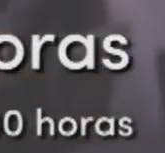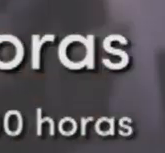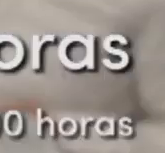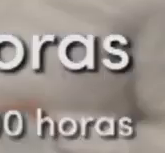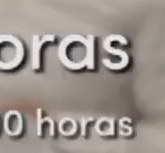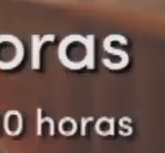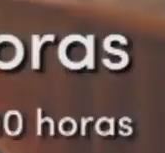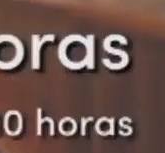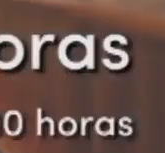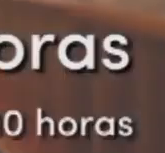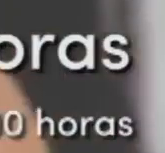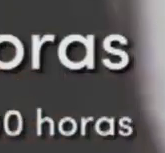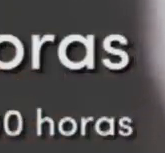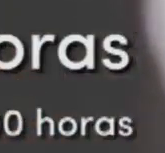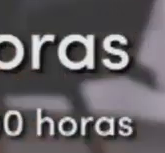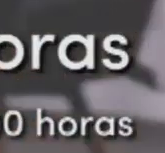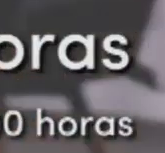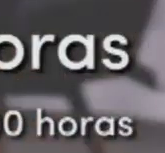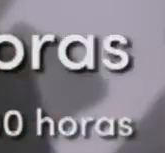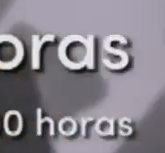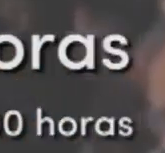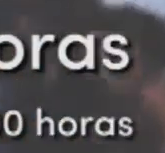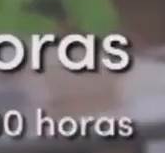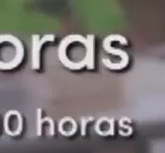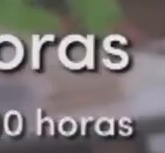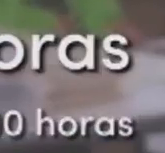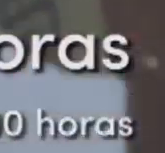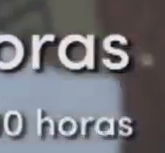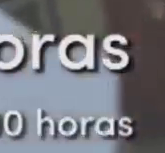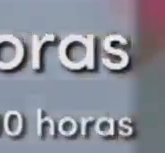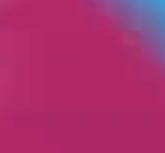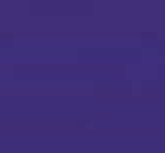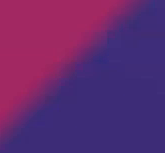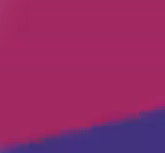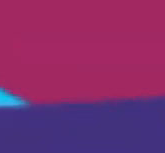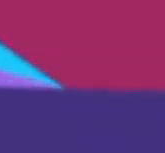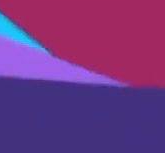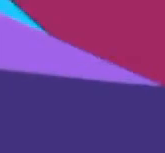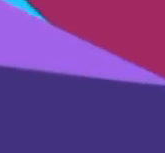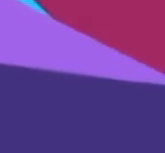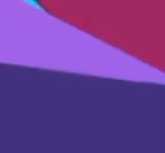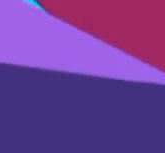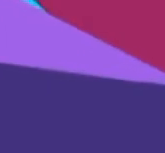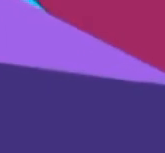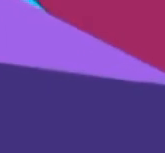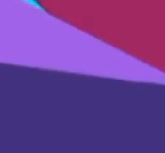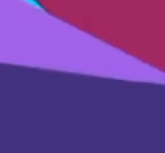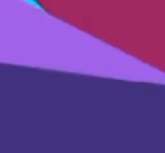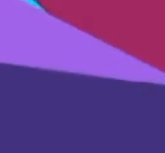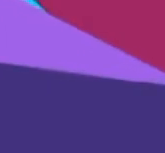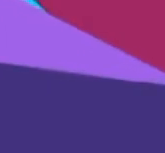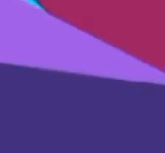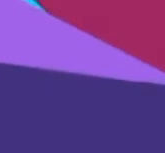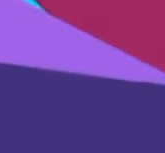las 16 horas. Con su repetición los domingos a las 19 horas. Por Tlaxcala Televisión.